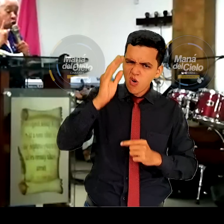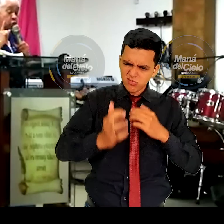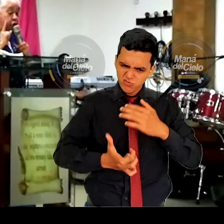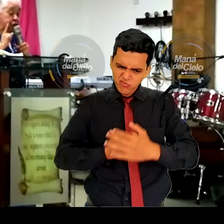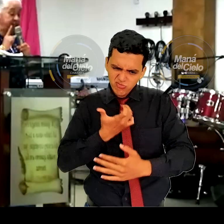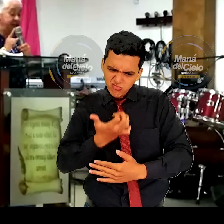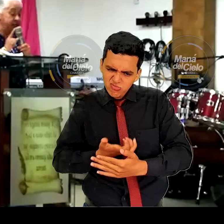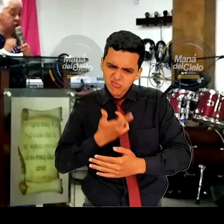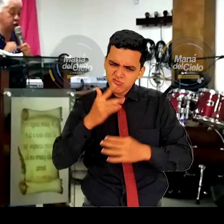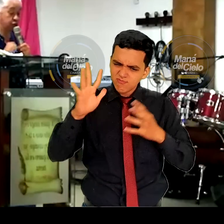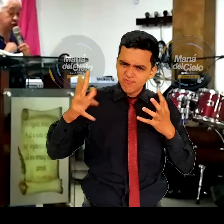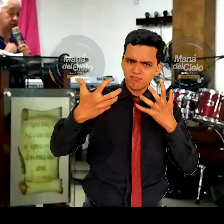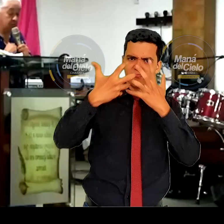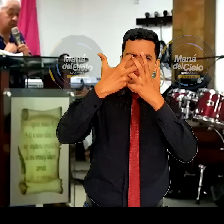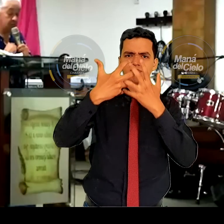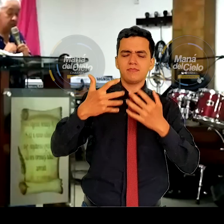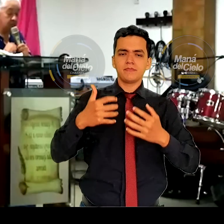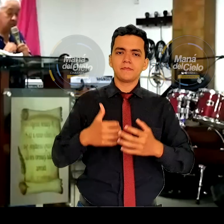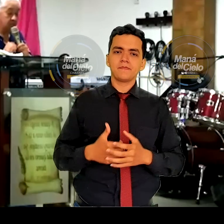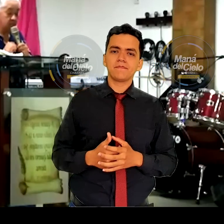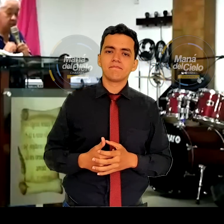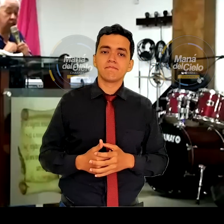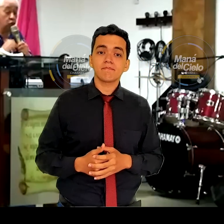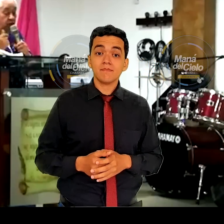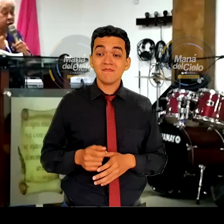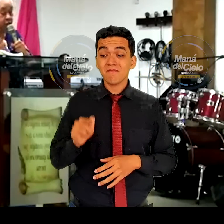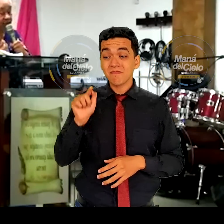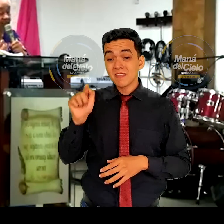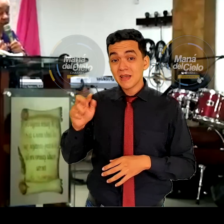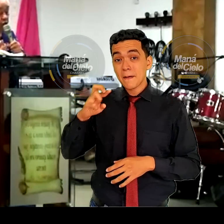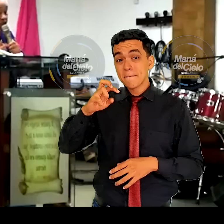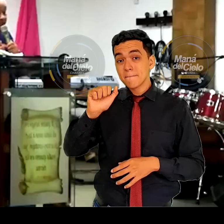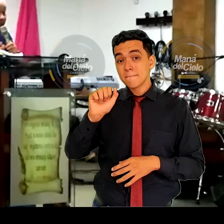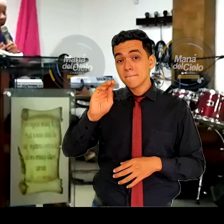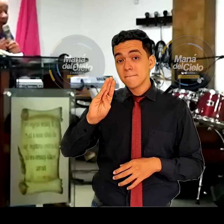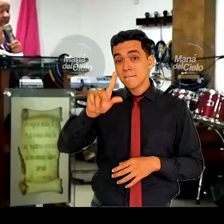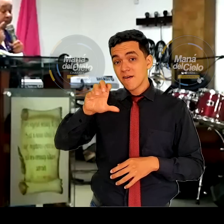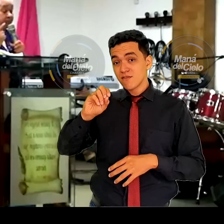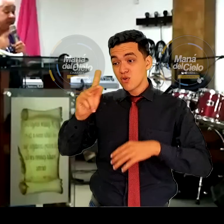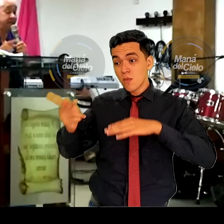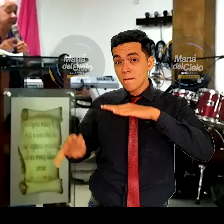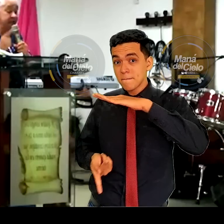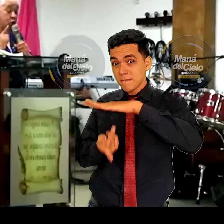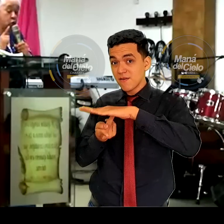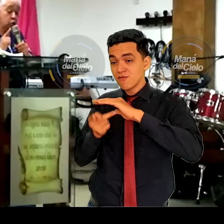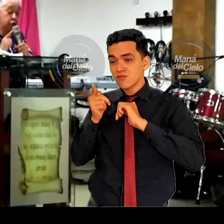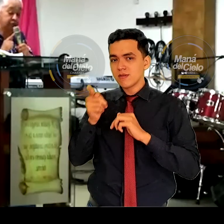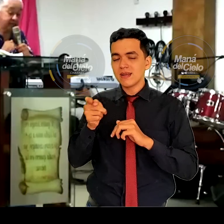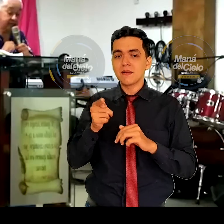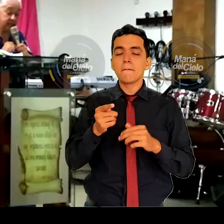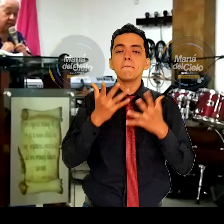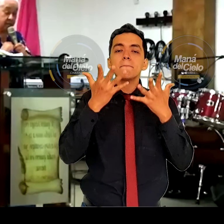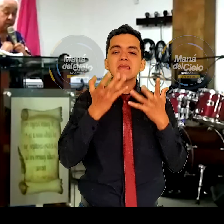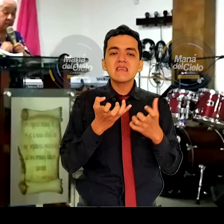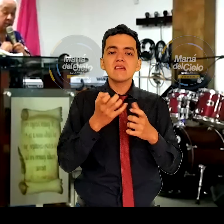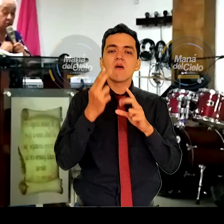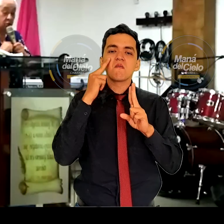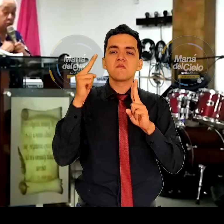ardientemente conocer a Dios. En uno de sus escritos dice, a fin de